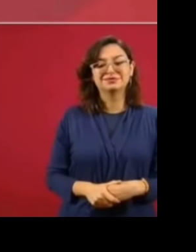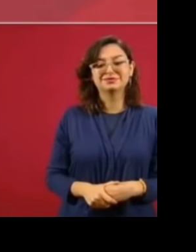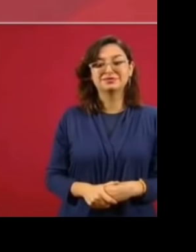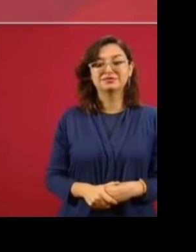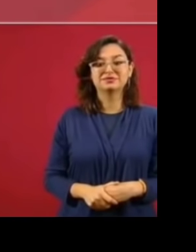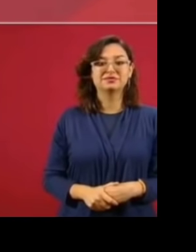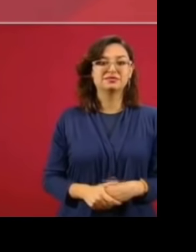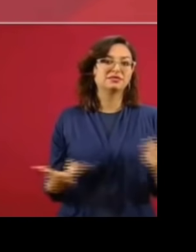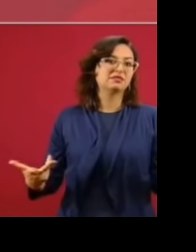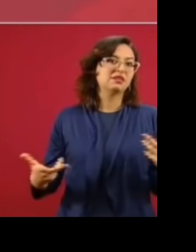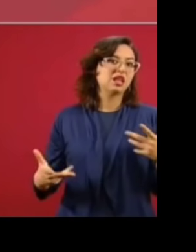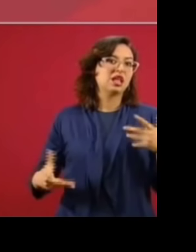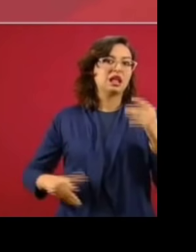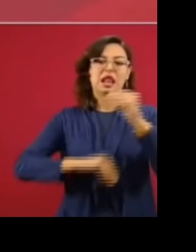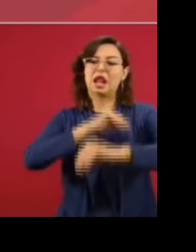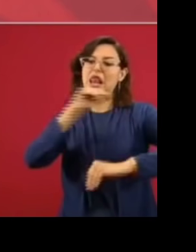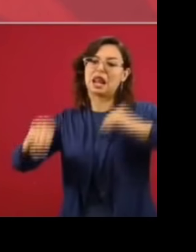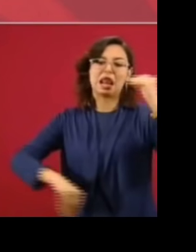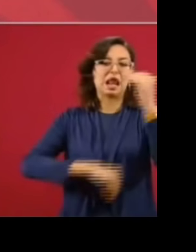el escándalo.